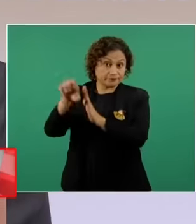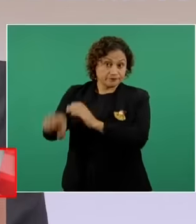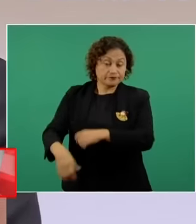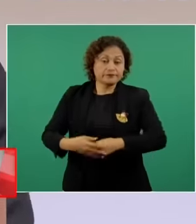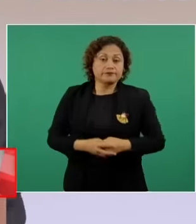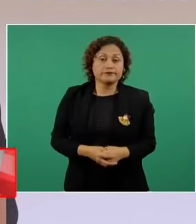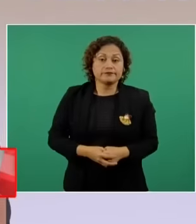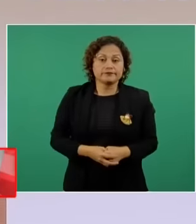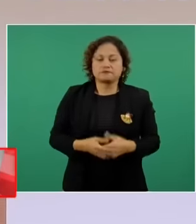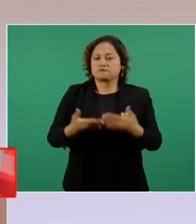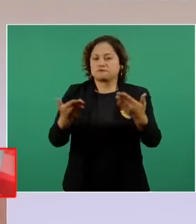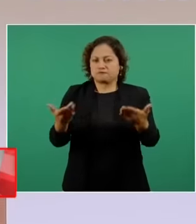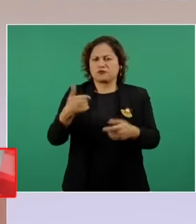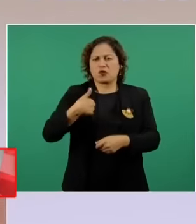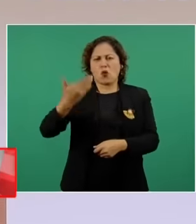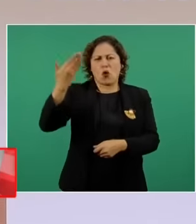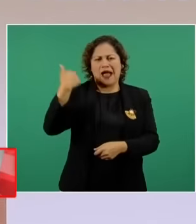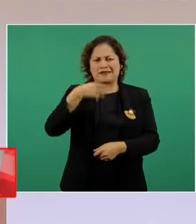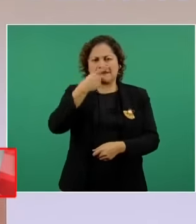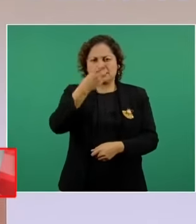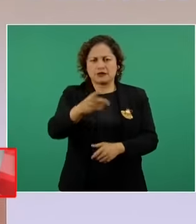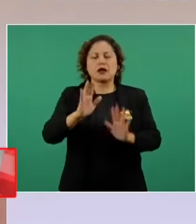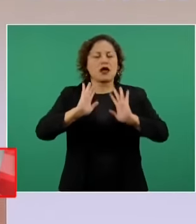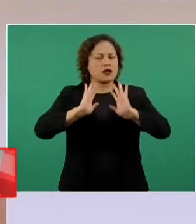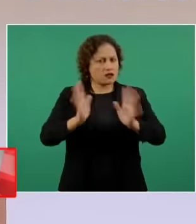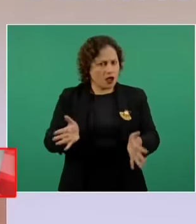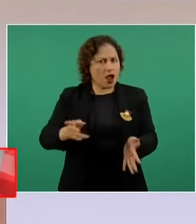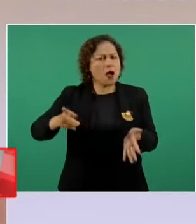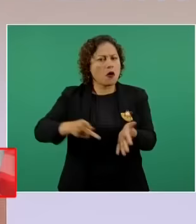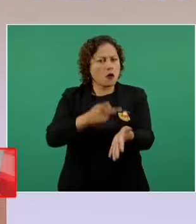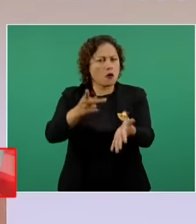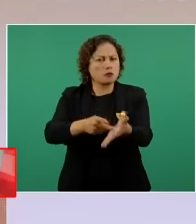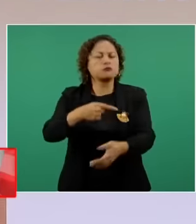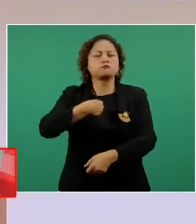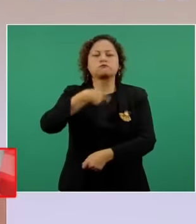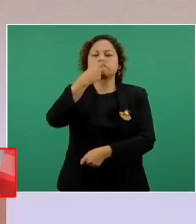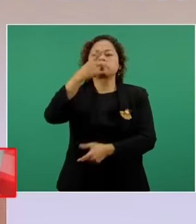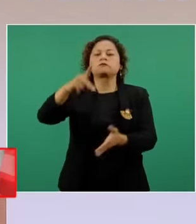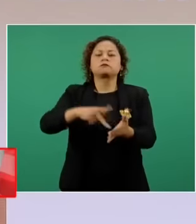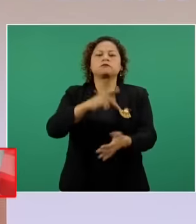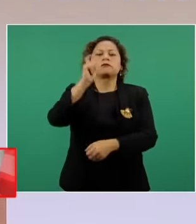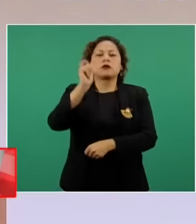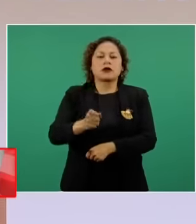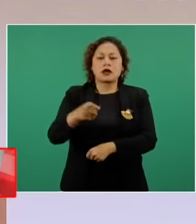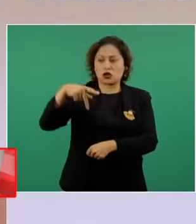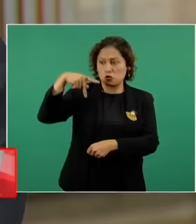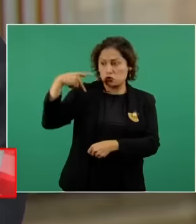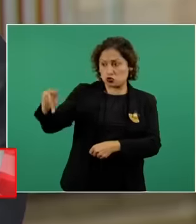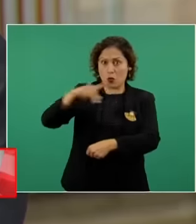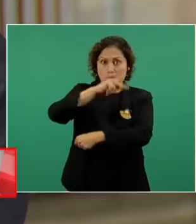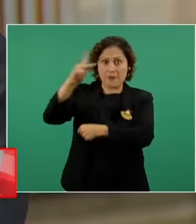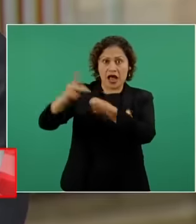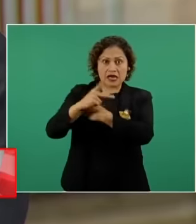podemos estar de acuerdo o no con la Revolución Cubana y con su gobierno,